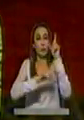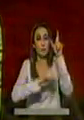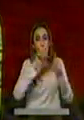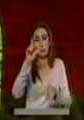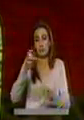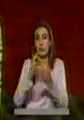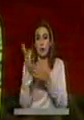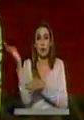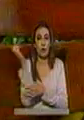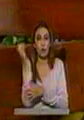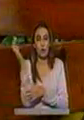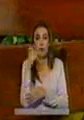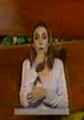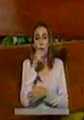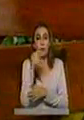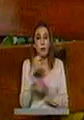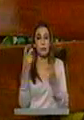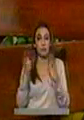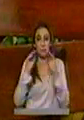a los jubilados. Ministra,